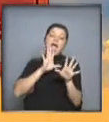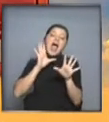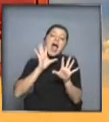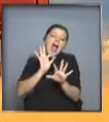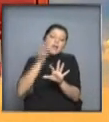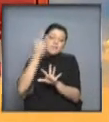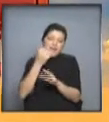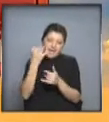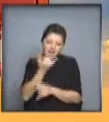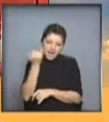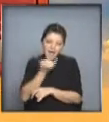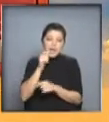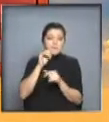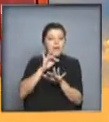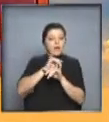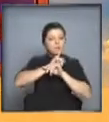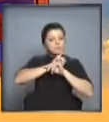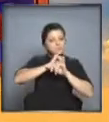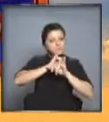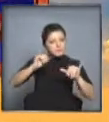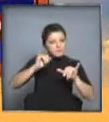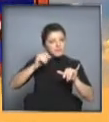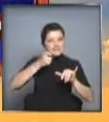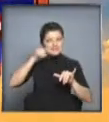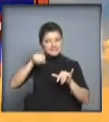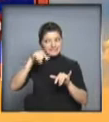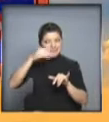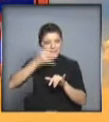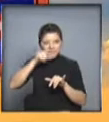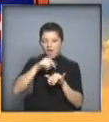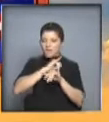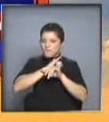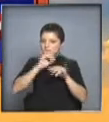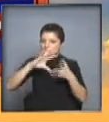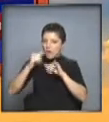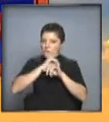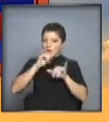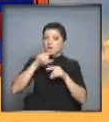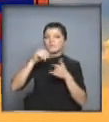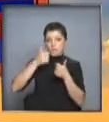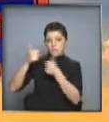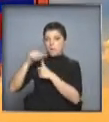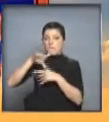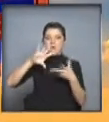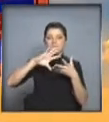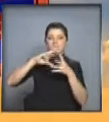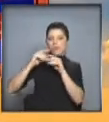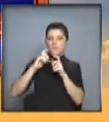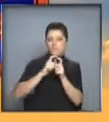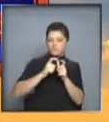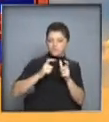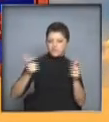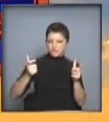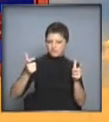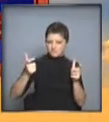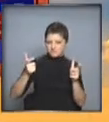de marketing, y si es así, es muy inteligente de parte de los que lo están haciendo, porque es la manera de crecer. Es el marketing que tienen que